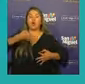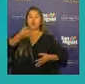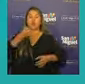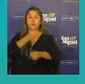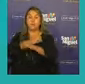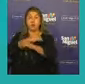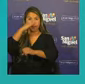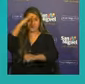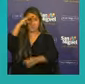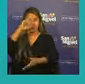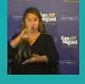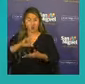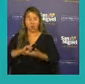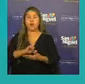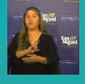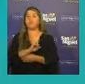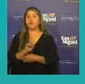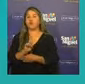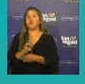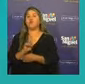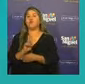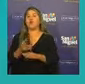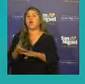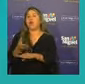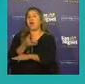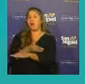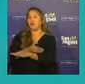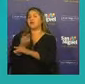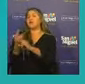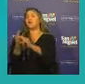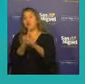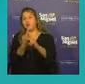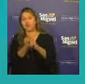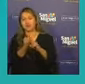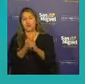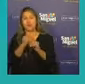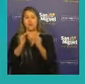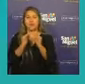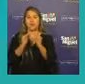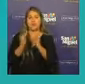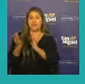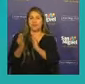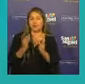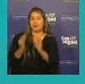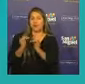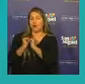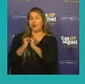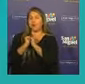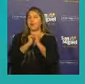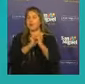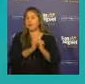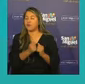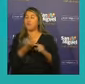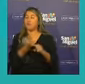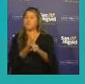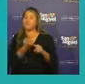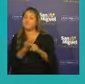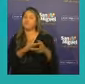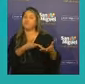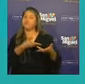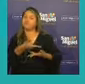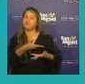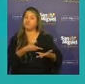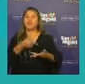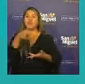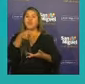podamos resolver los problemas entre vecinos conversando, con acompañamiento, y ese acompañamiento lo está